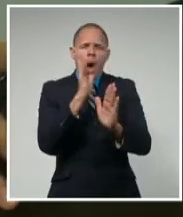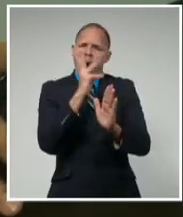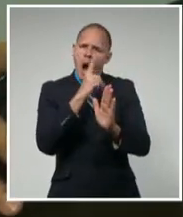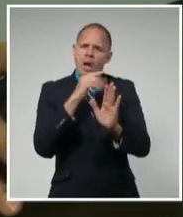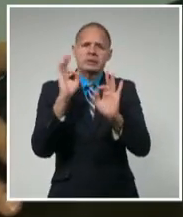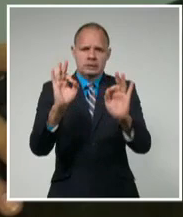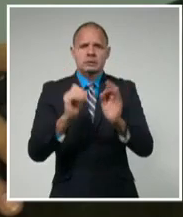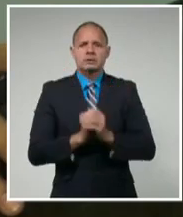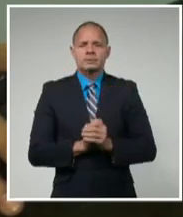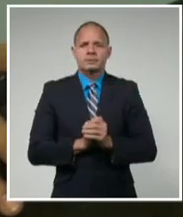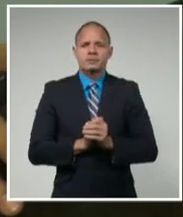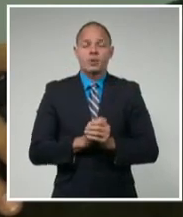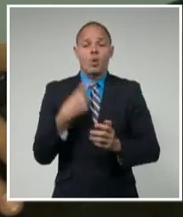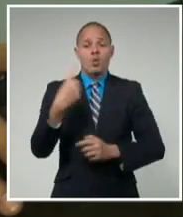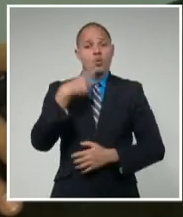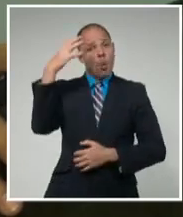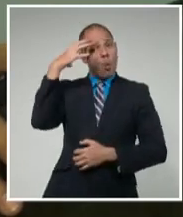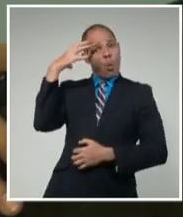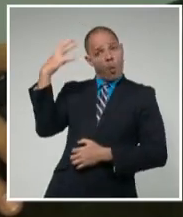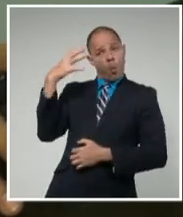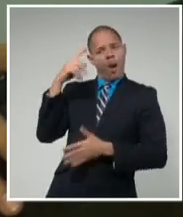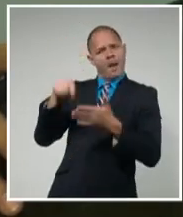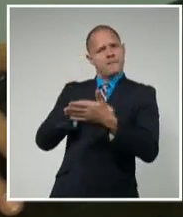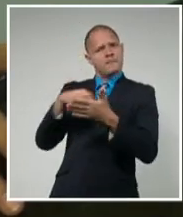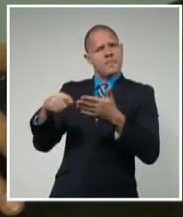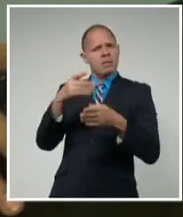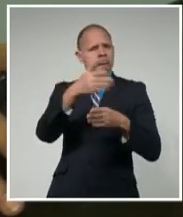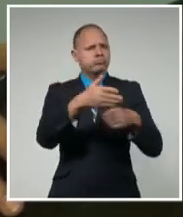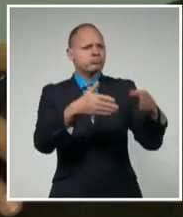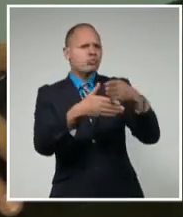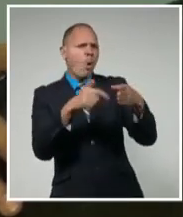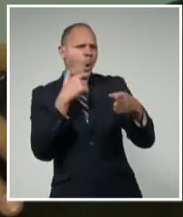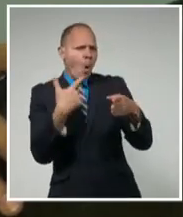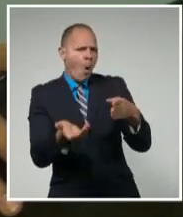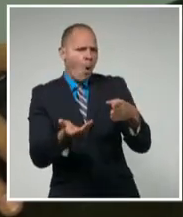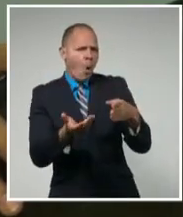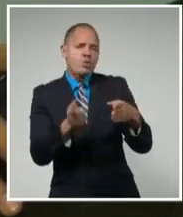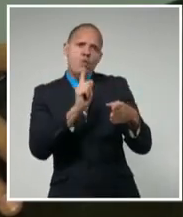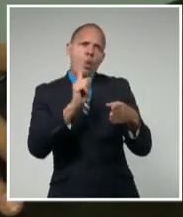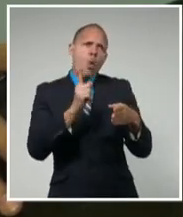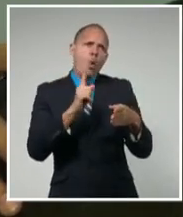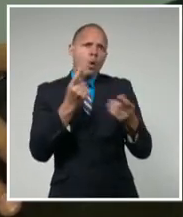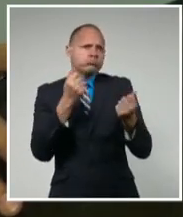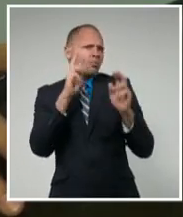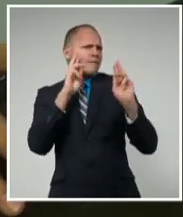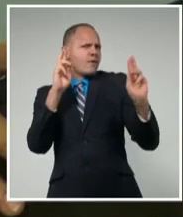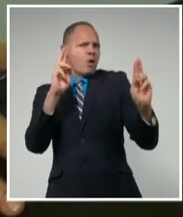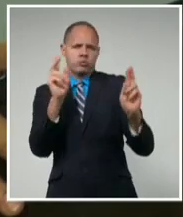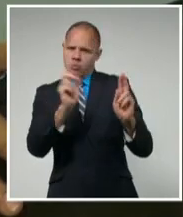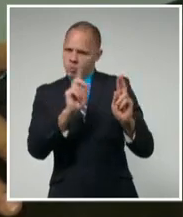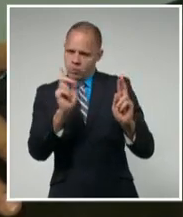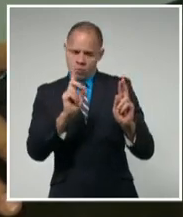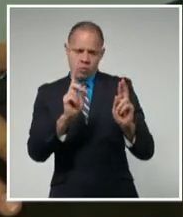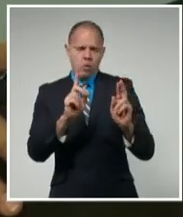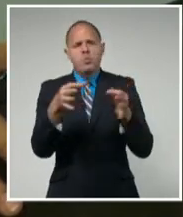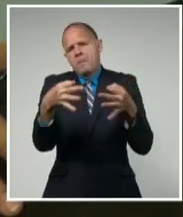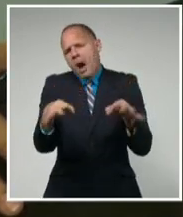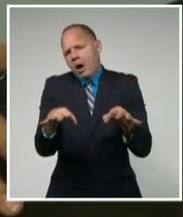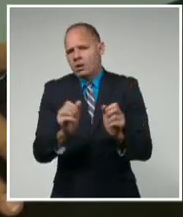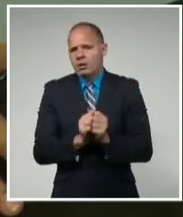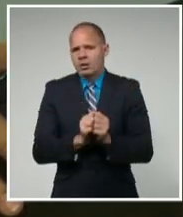del gobierno sobre cómo deben ser las viviendas. Una vivienda podrá ser humilde, pero tiene que ser digna.